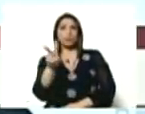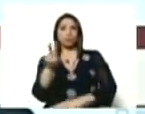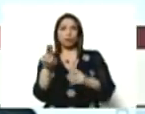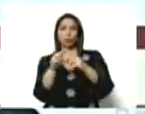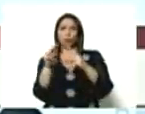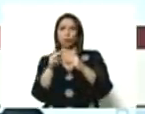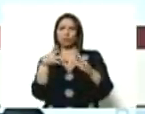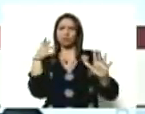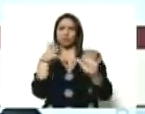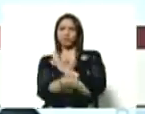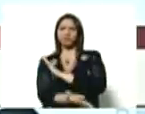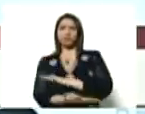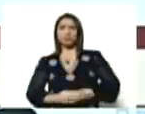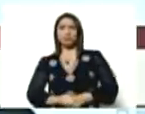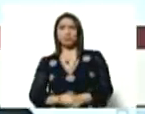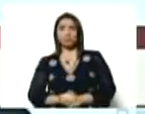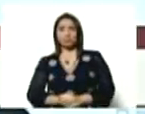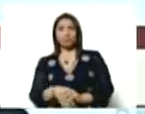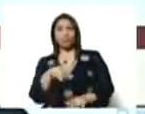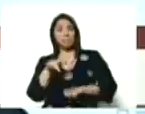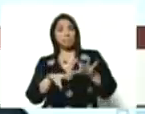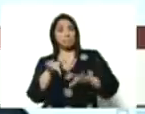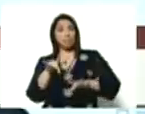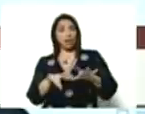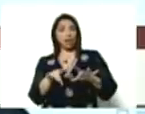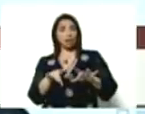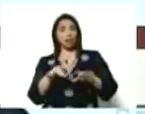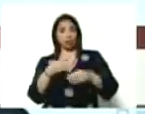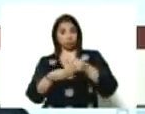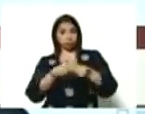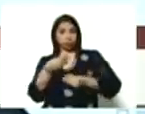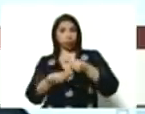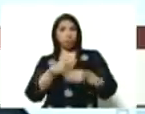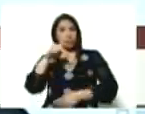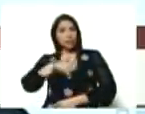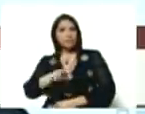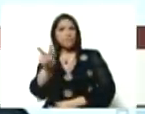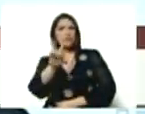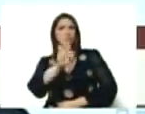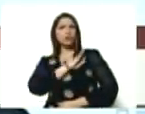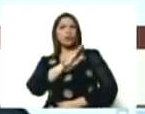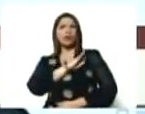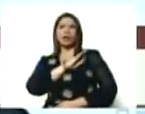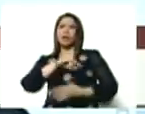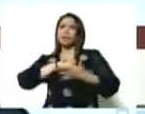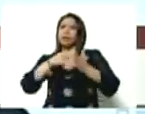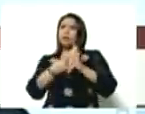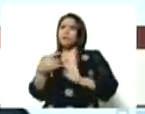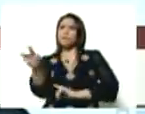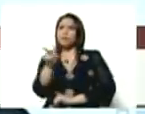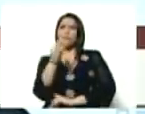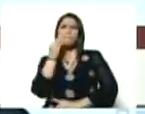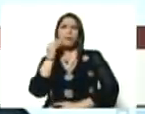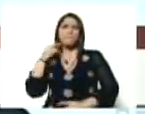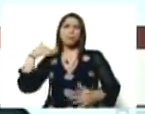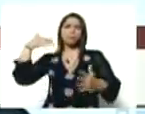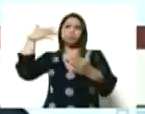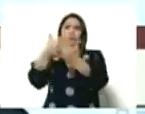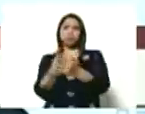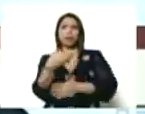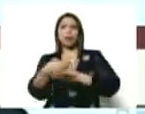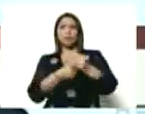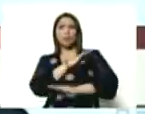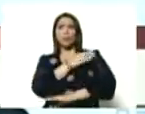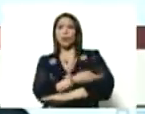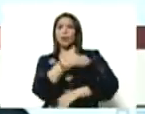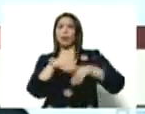es una máquina diseñada en Venezuela por técnicos venezolanos, por la experiencia que ha acumulado el poder electoral a lo largo